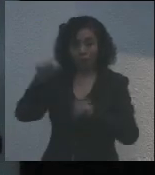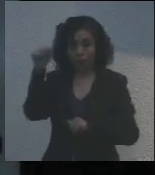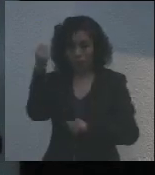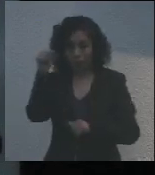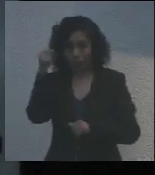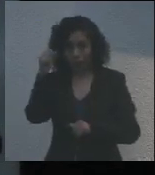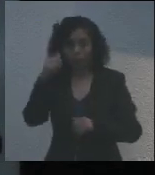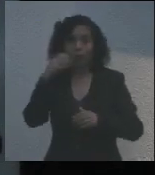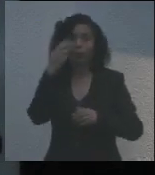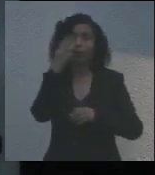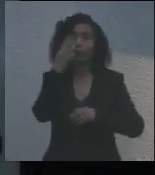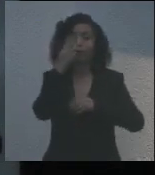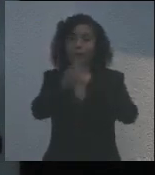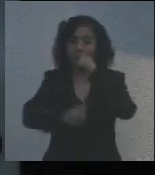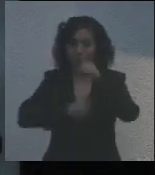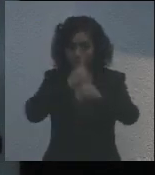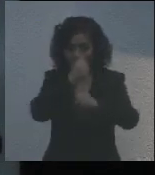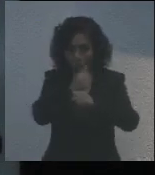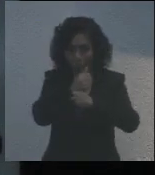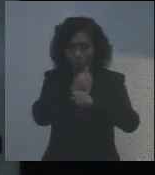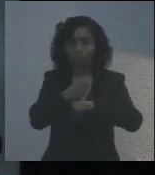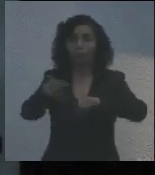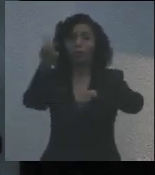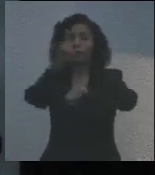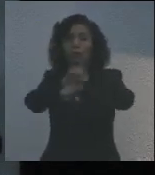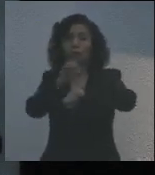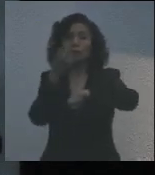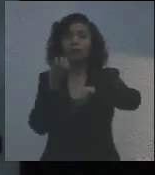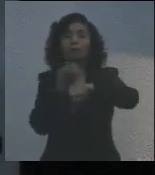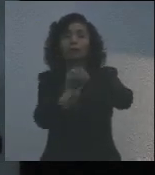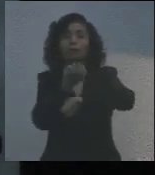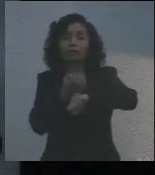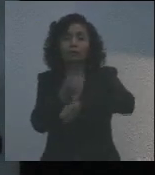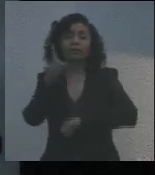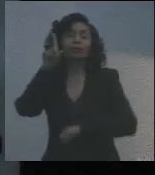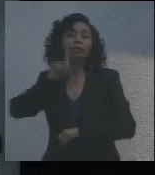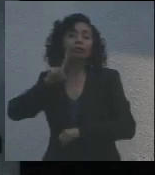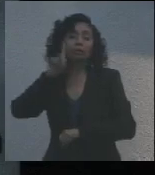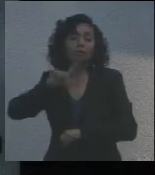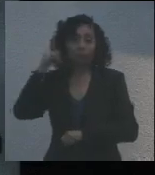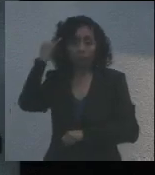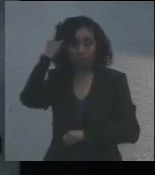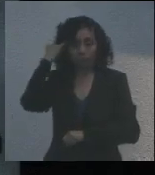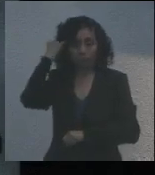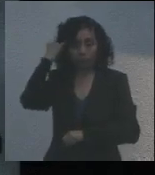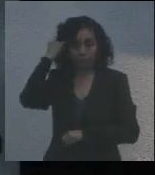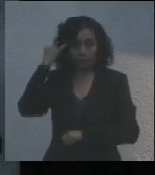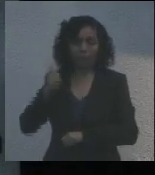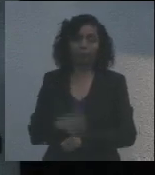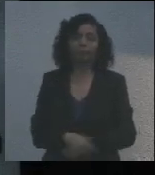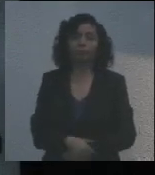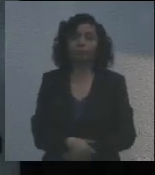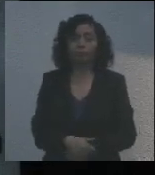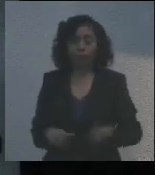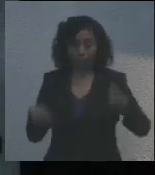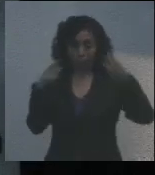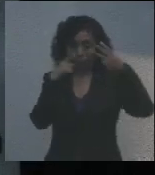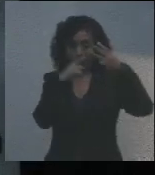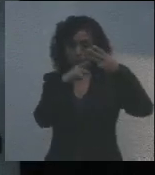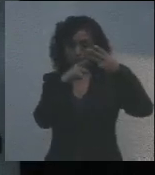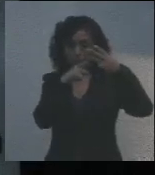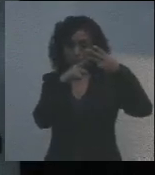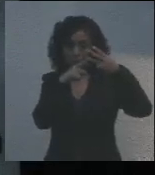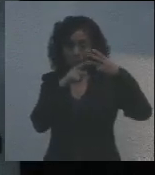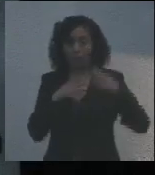el marco de la conmemoración del 10 Estatal de la mujer indígena tercero